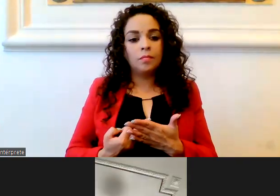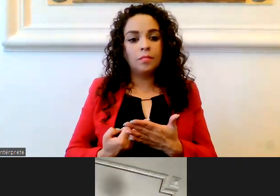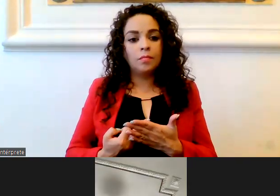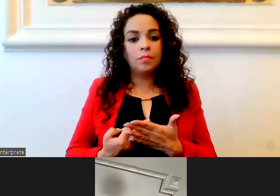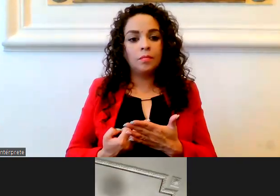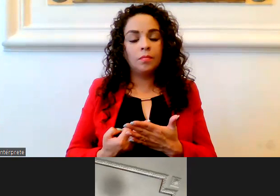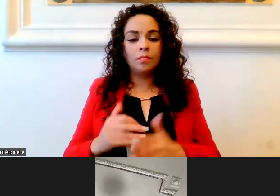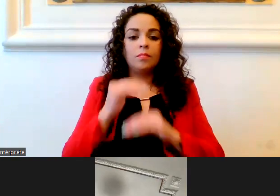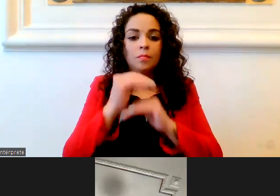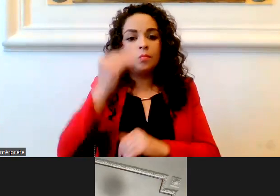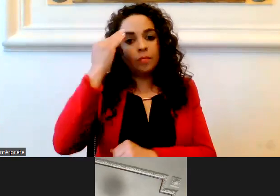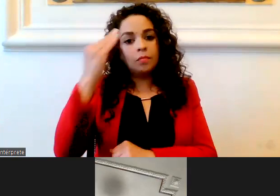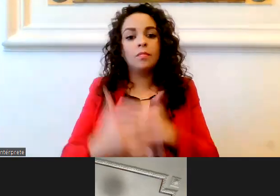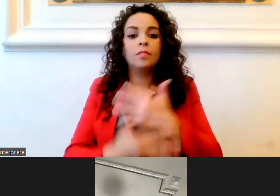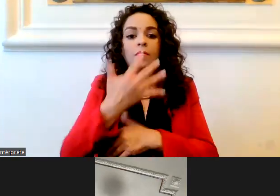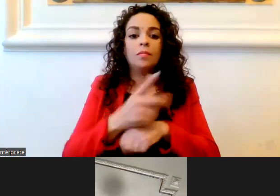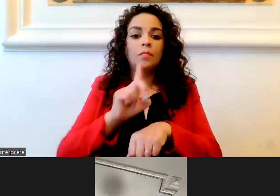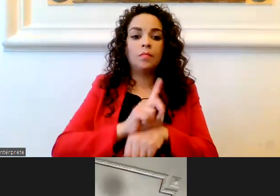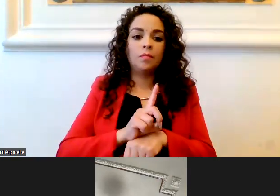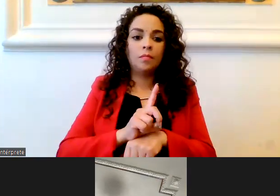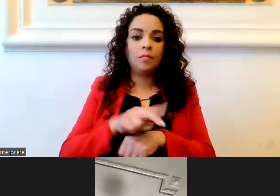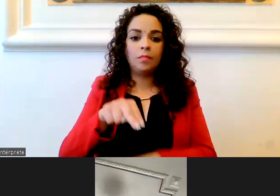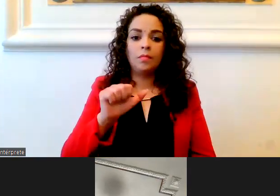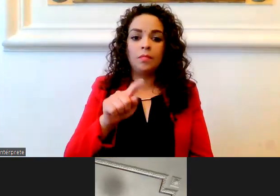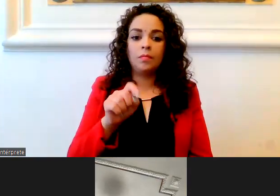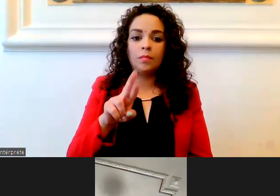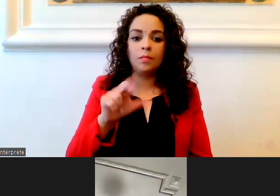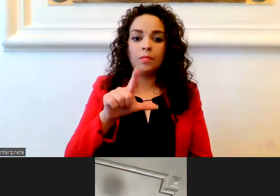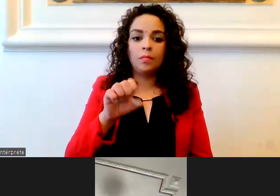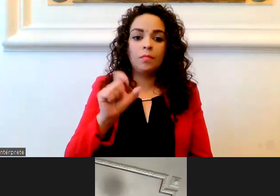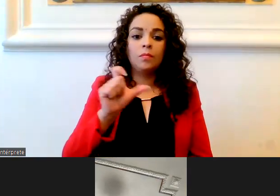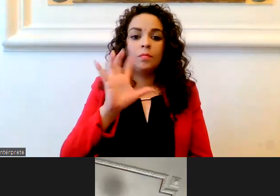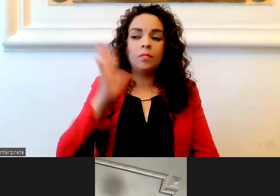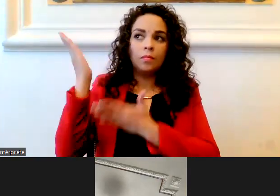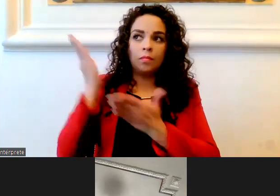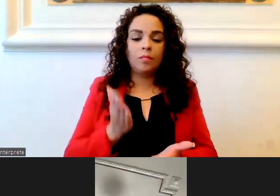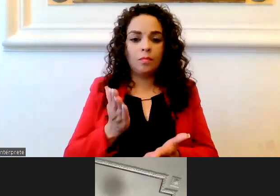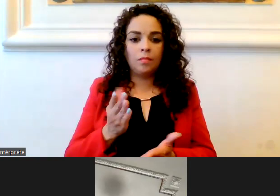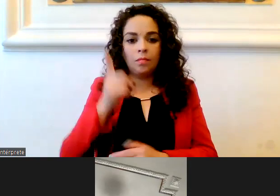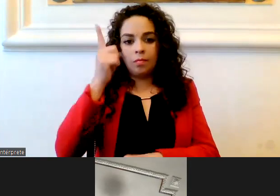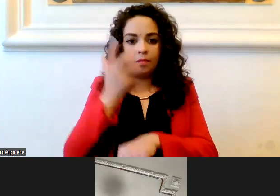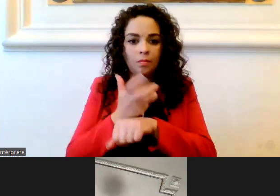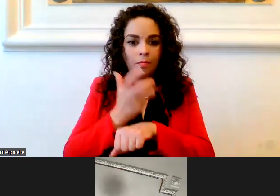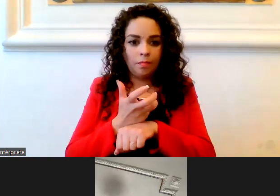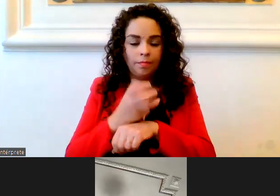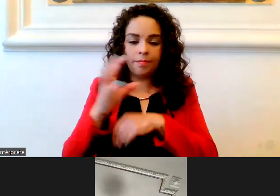días naturales posteriores a su regreso al país. Cumplida su instrucción, diputada vicecoordinadora.